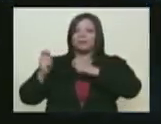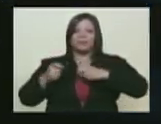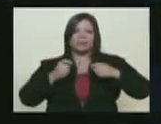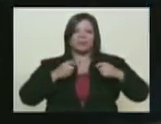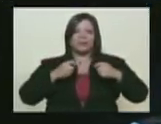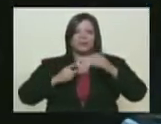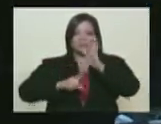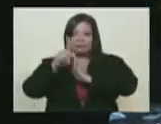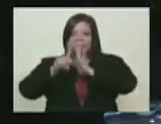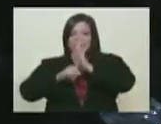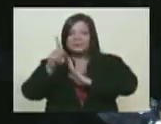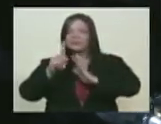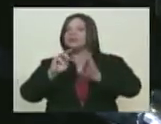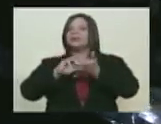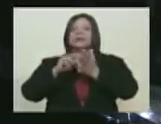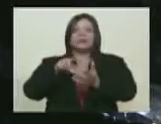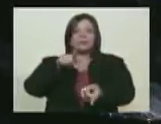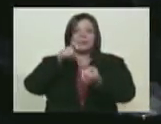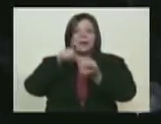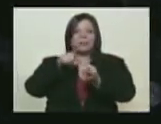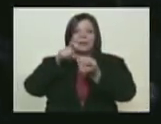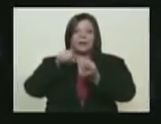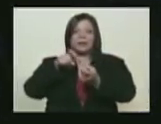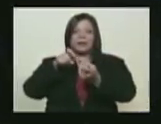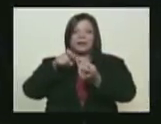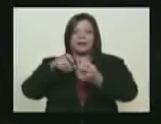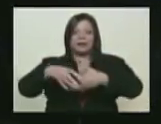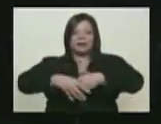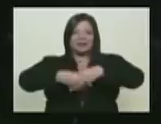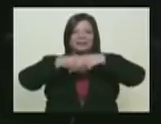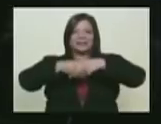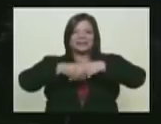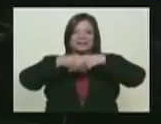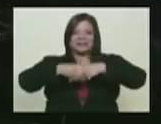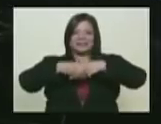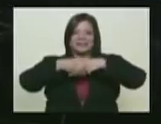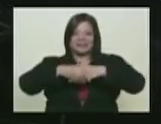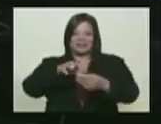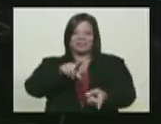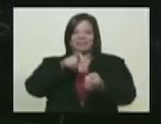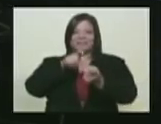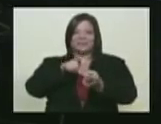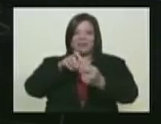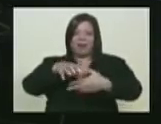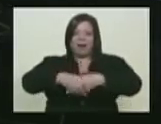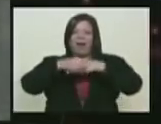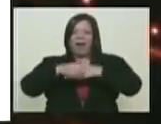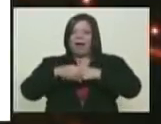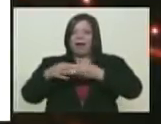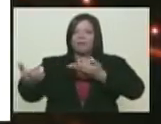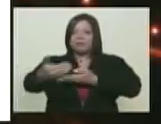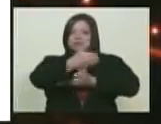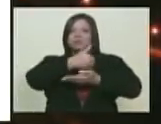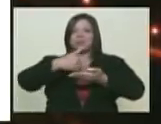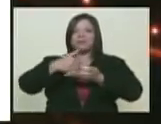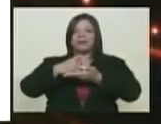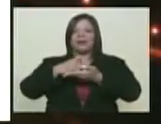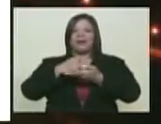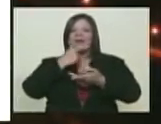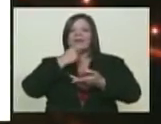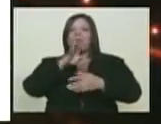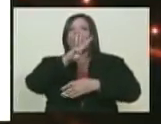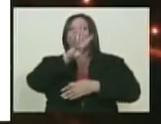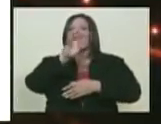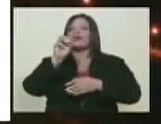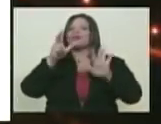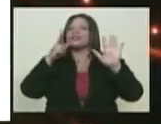recursos excedentarios de la recaudación del ente de recolector de impuestos en Venezuela, recaudador de impuestos, que es el CENIAT, por